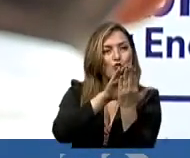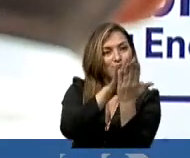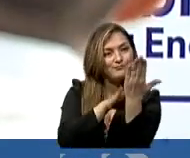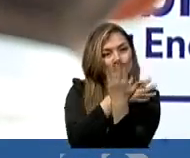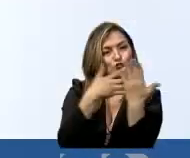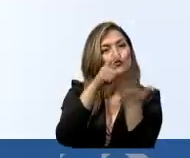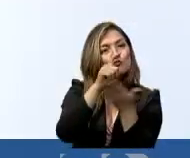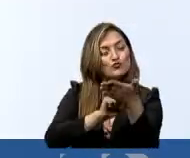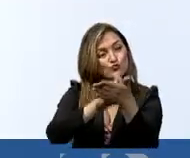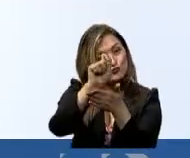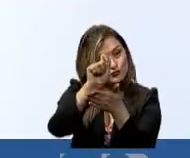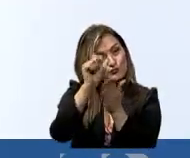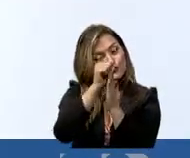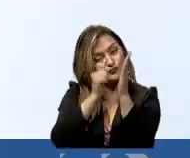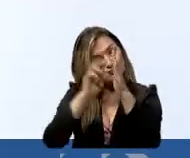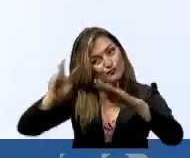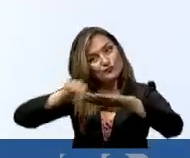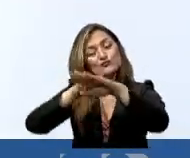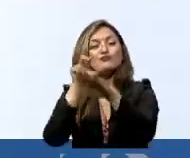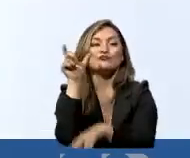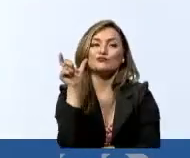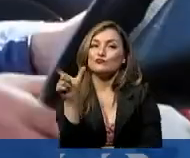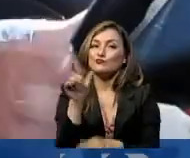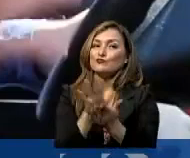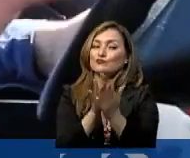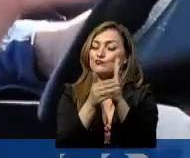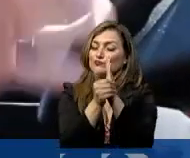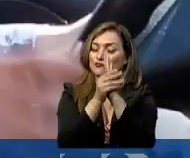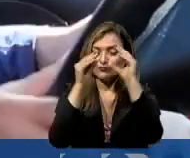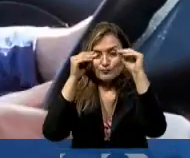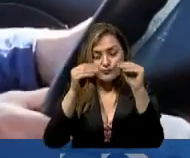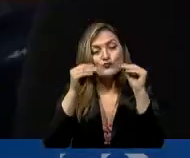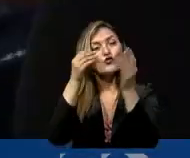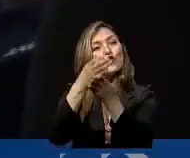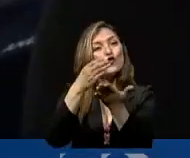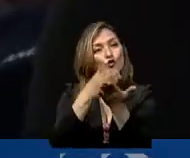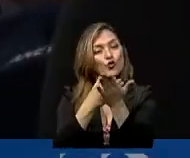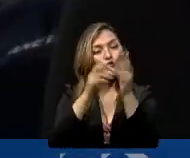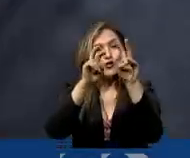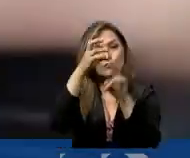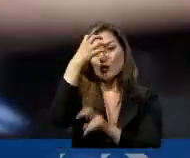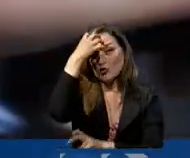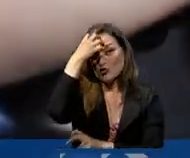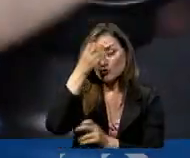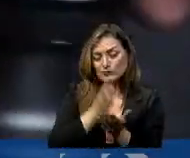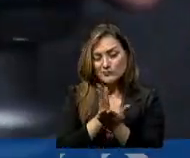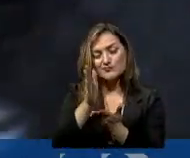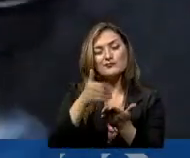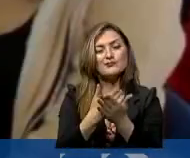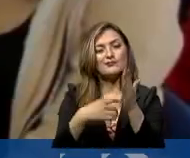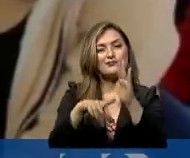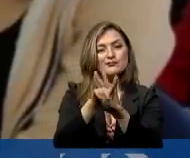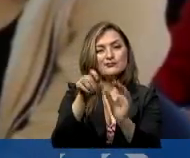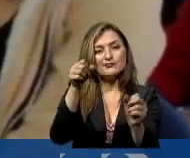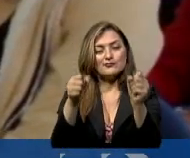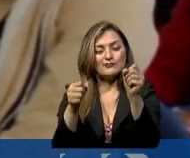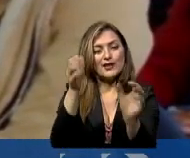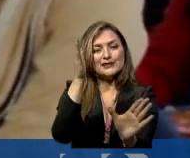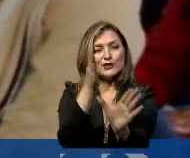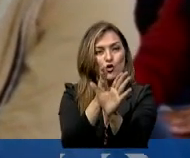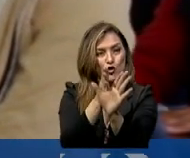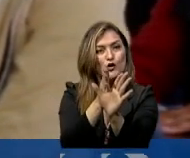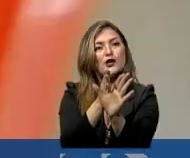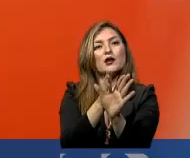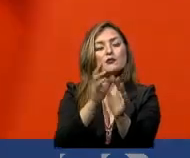la ANT, las escuelas de capacitación impartirán cursos en temas de educación vial, ley de tránsito, psicología